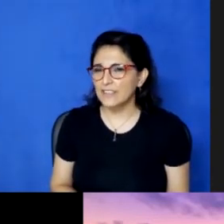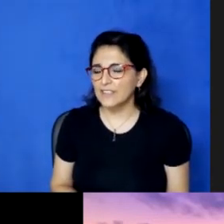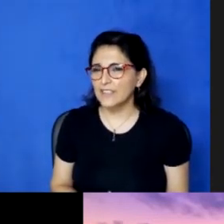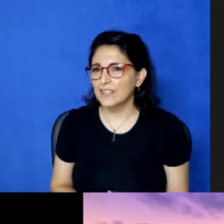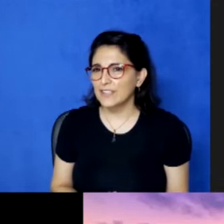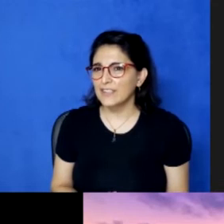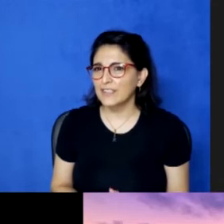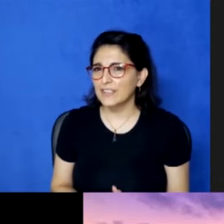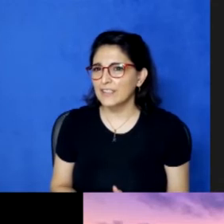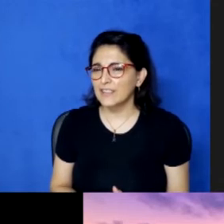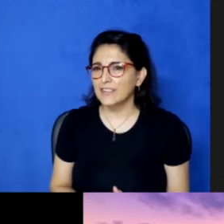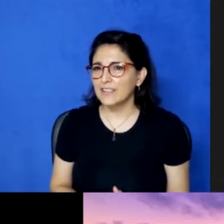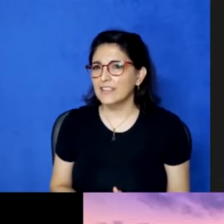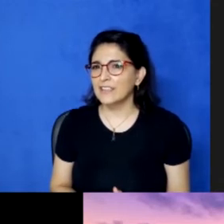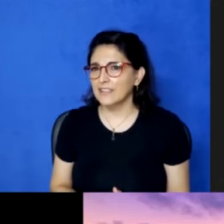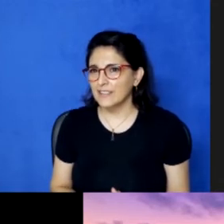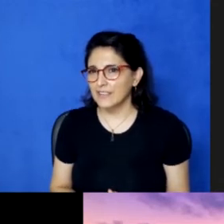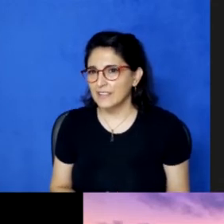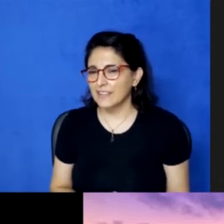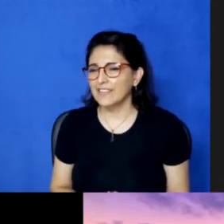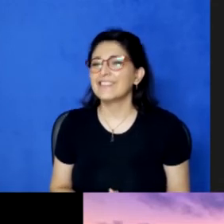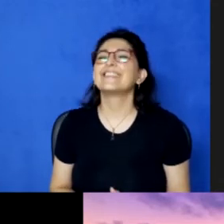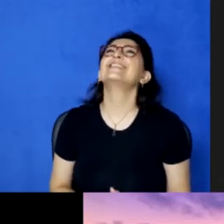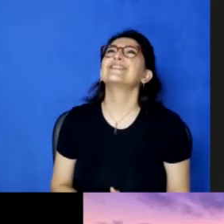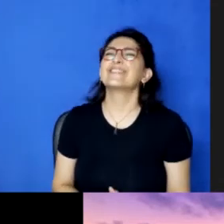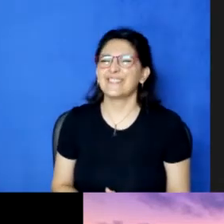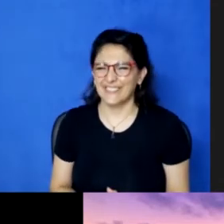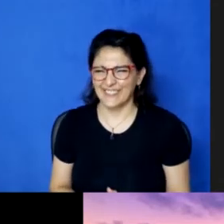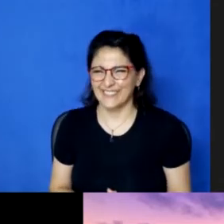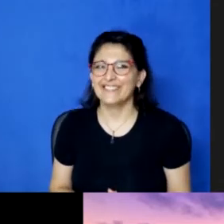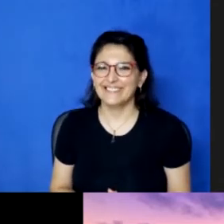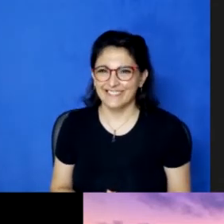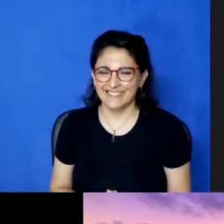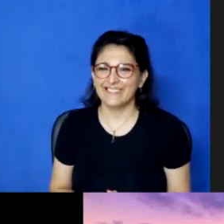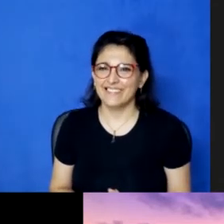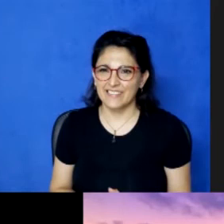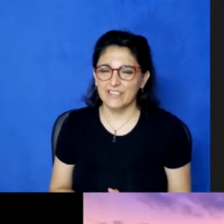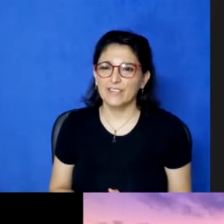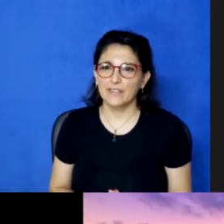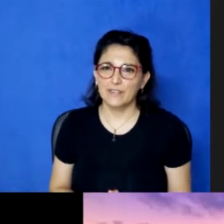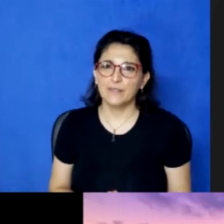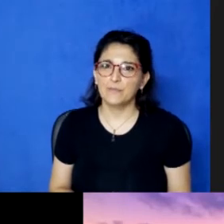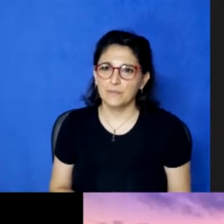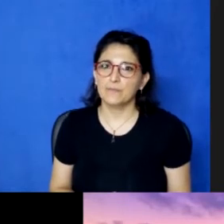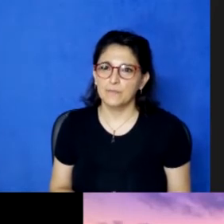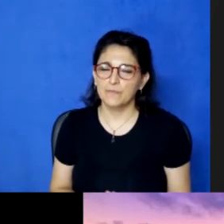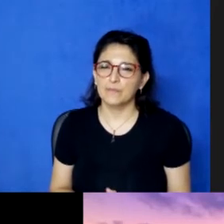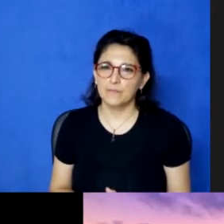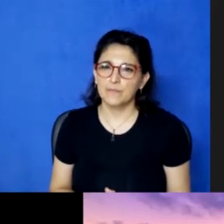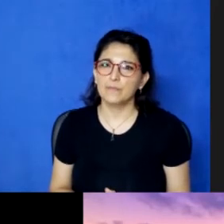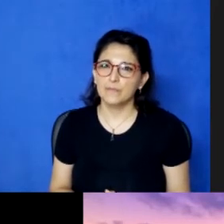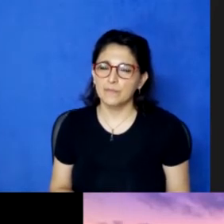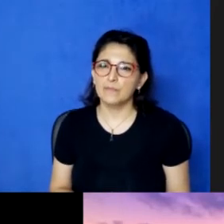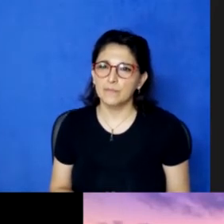La comes recién hecha, está demasiado caliente, entonces no le sentís el gusto, te quemás. Tenés que esperar que